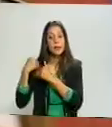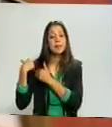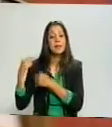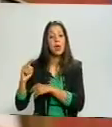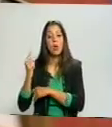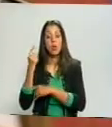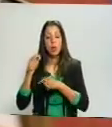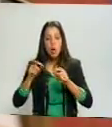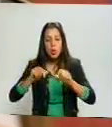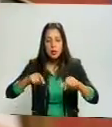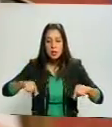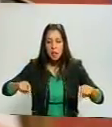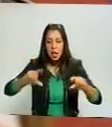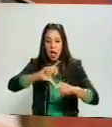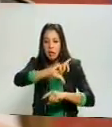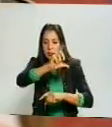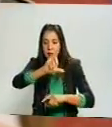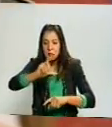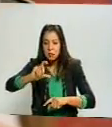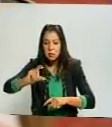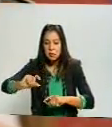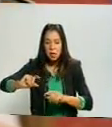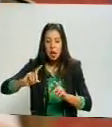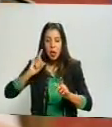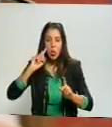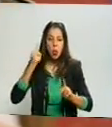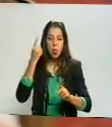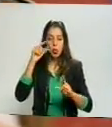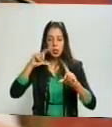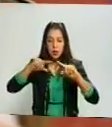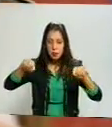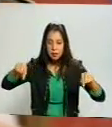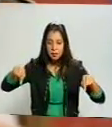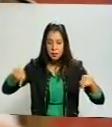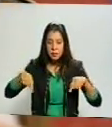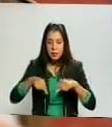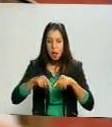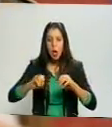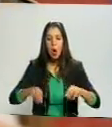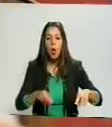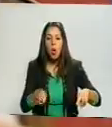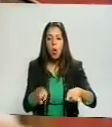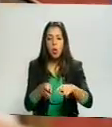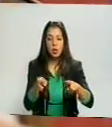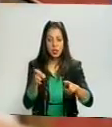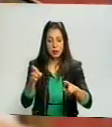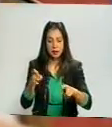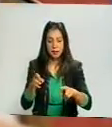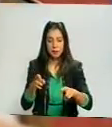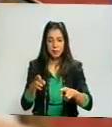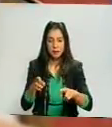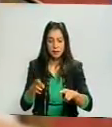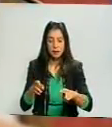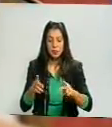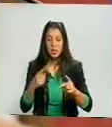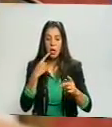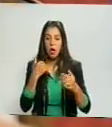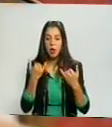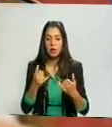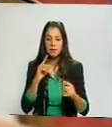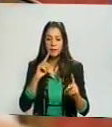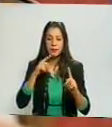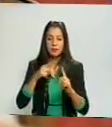la zona de desarrollo estratégico nacional Arco Minero del Orinoco, por los sujetos que se mencionan a